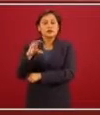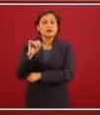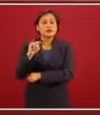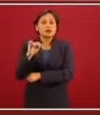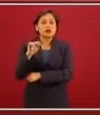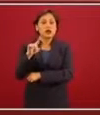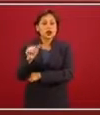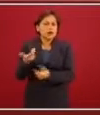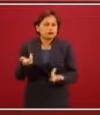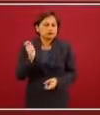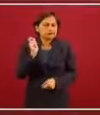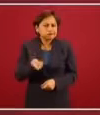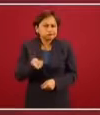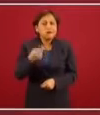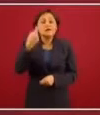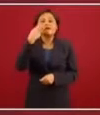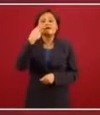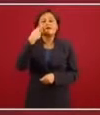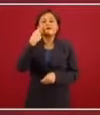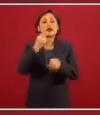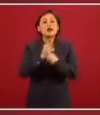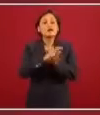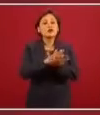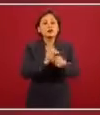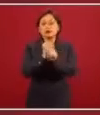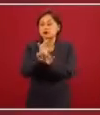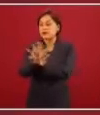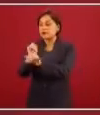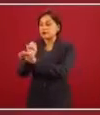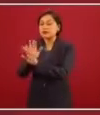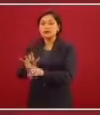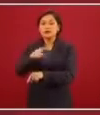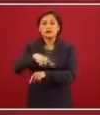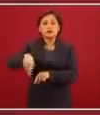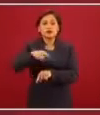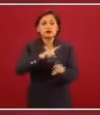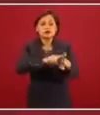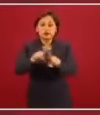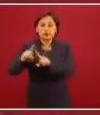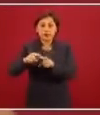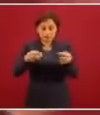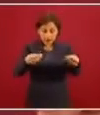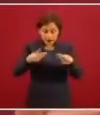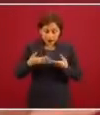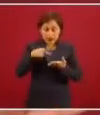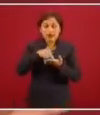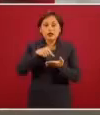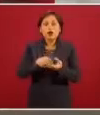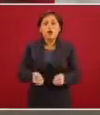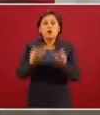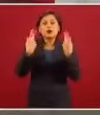indicadores de la vigilancia centinela necesita información sobre el número de consultas por enfermedad respiratoria en